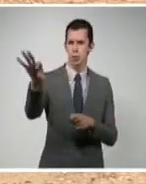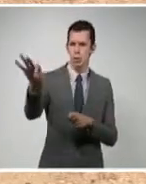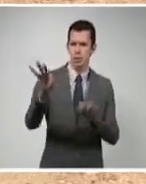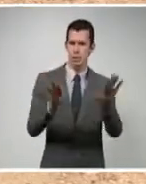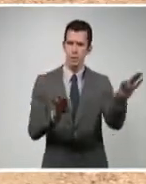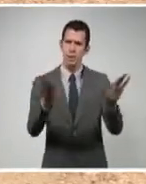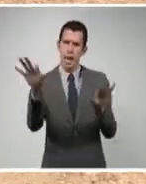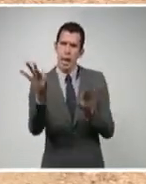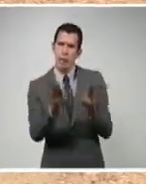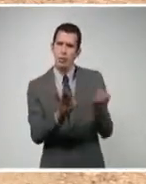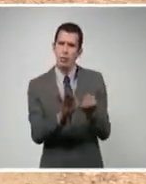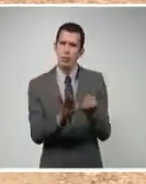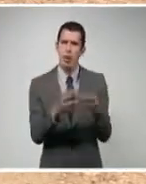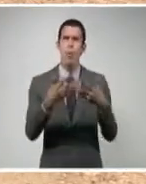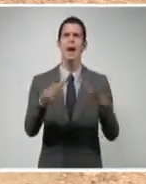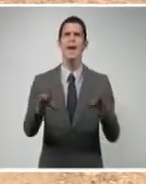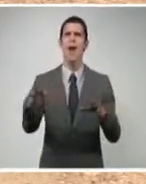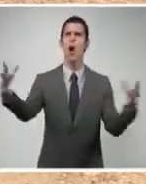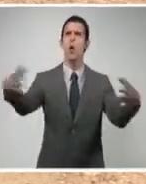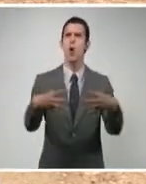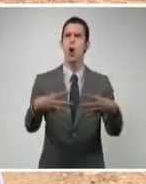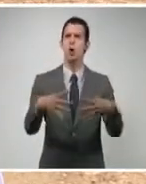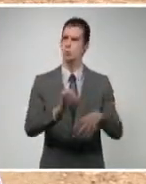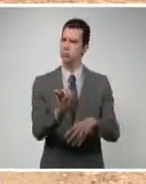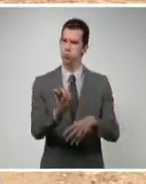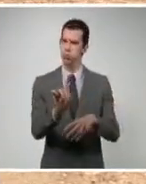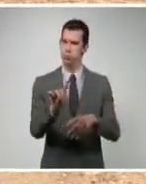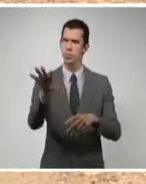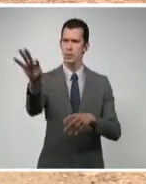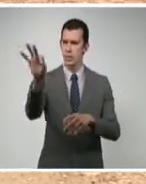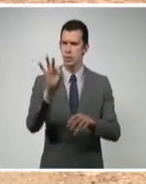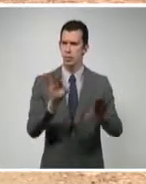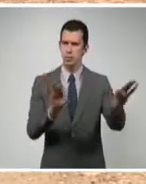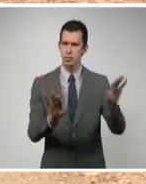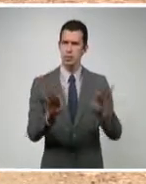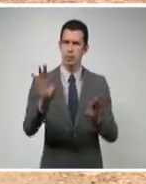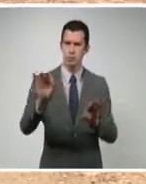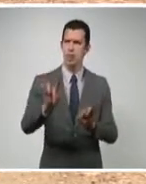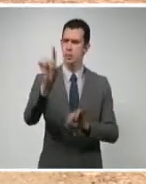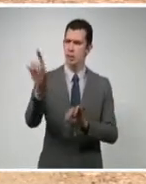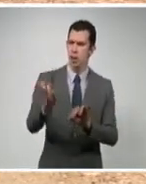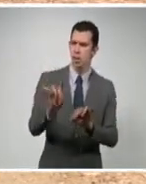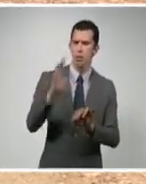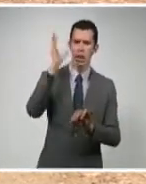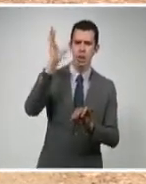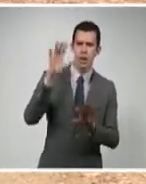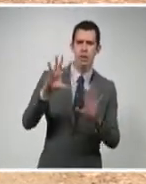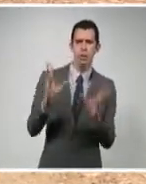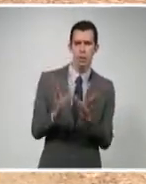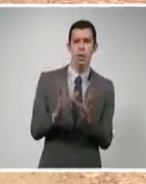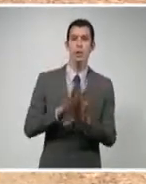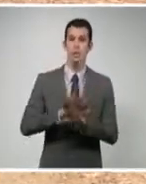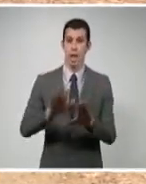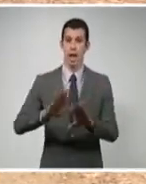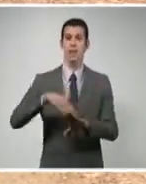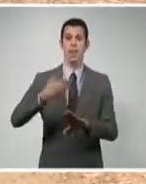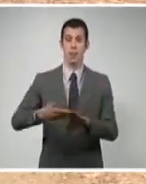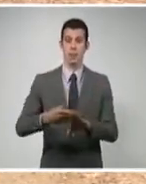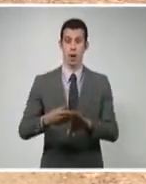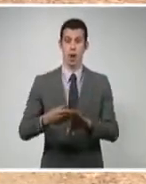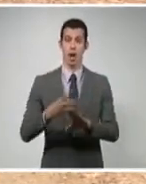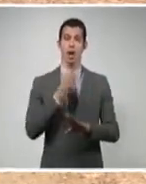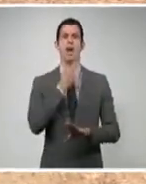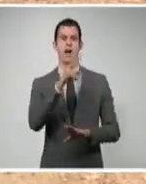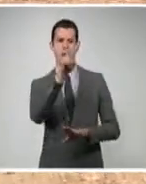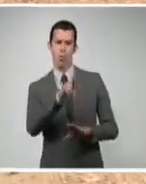vacunación es decir los sujetos que han sido previamente evaluado y que supere seres ha sido negativo ya hoy están acudiendo al sitio